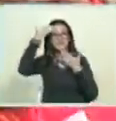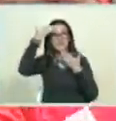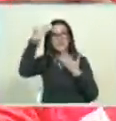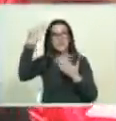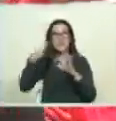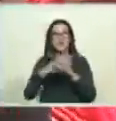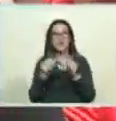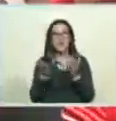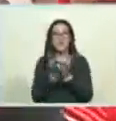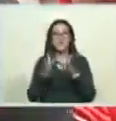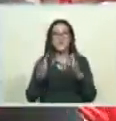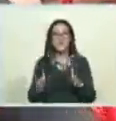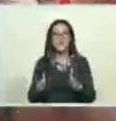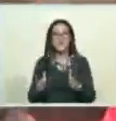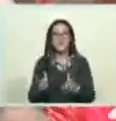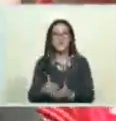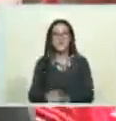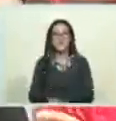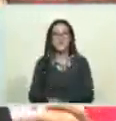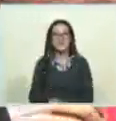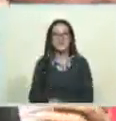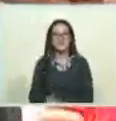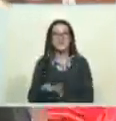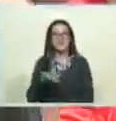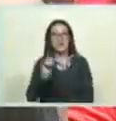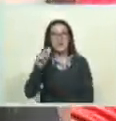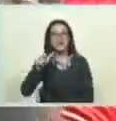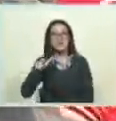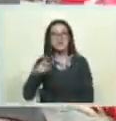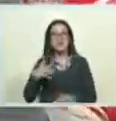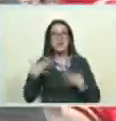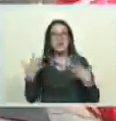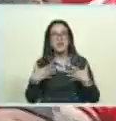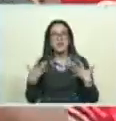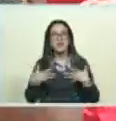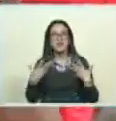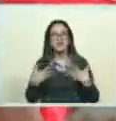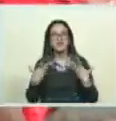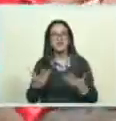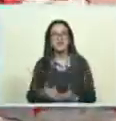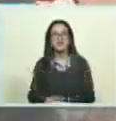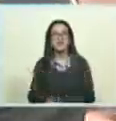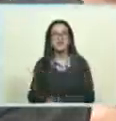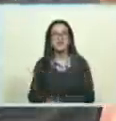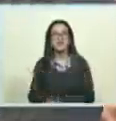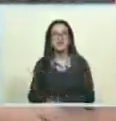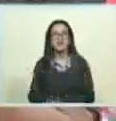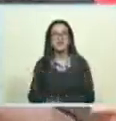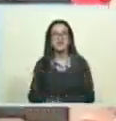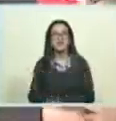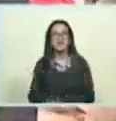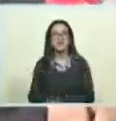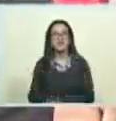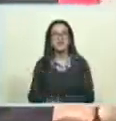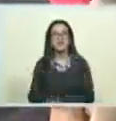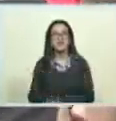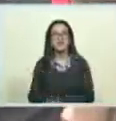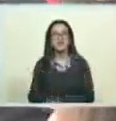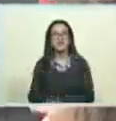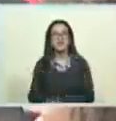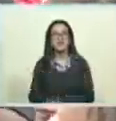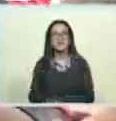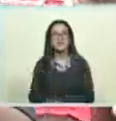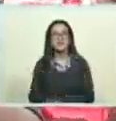a todos estos estudiantes que están aquí alegres. Bueno, y me acompaña el compañero Carlos